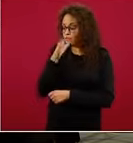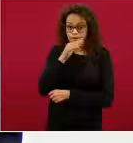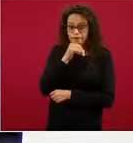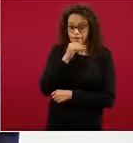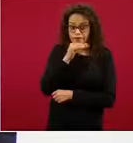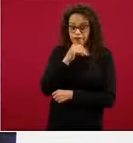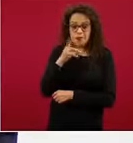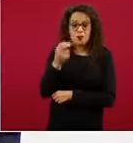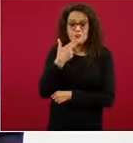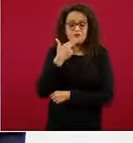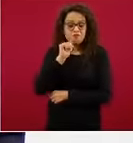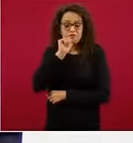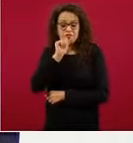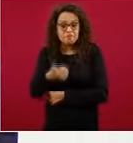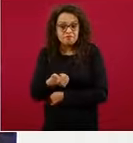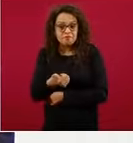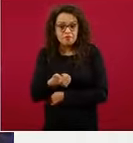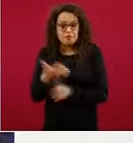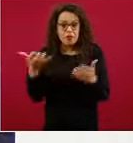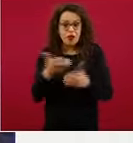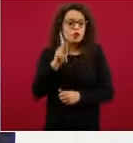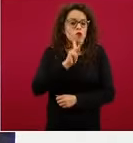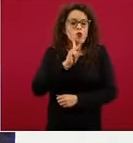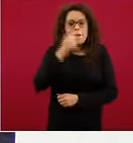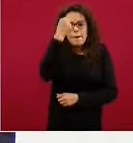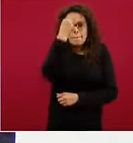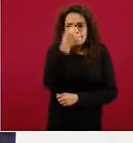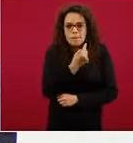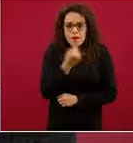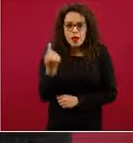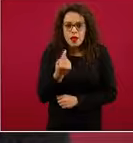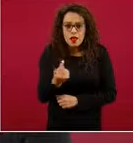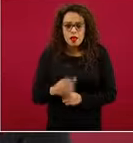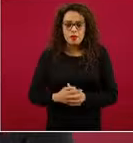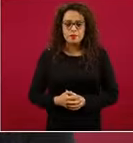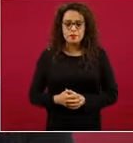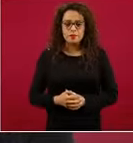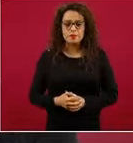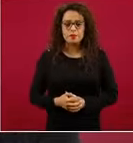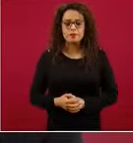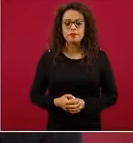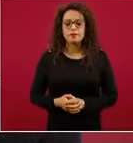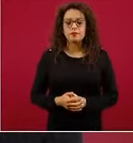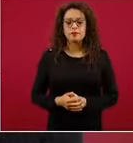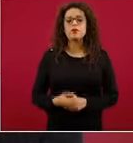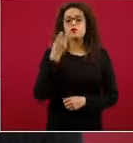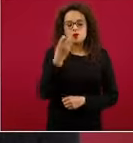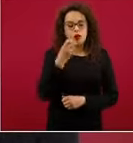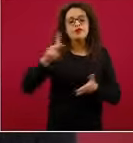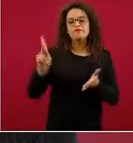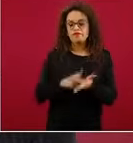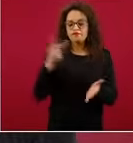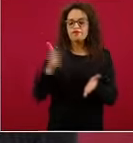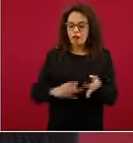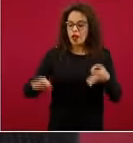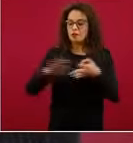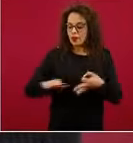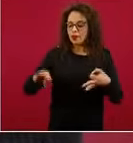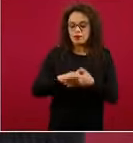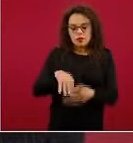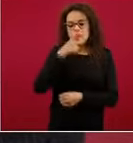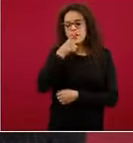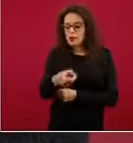ninguna contribución el realizar las pruebas. Por eso lo hemos destacado una y otra y otra y otra